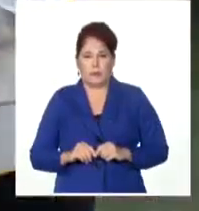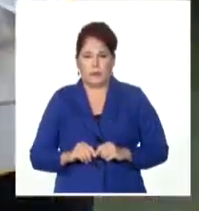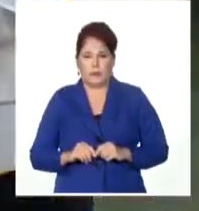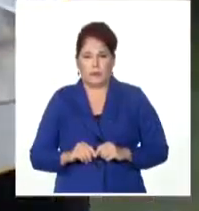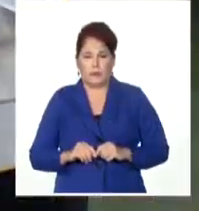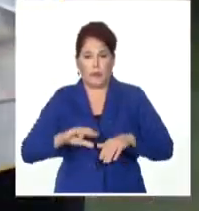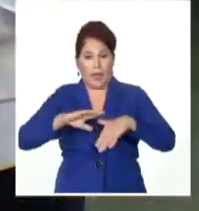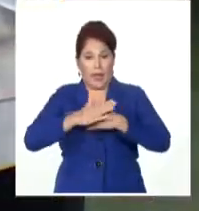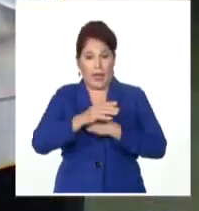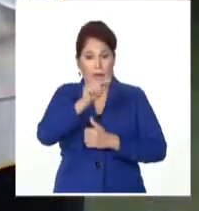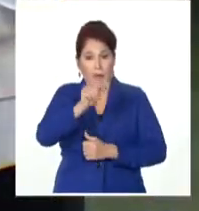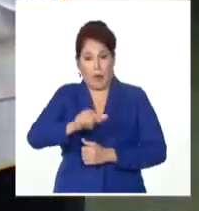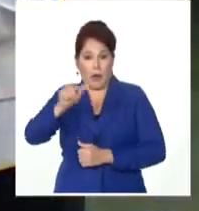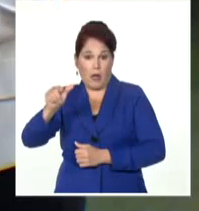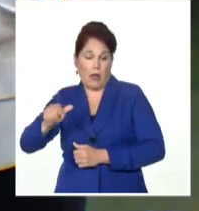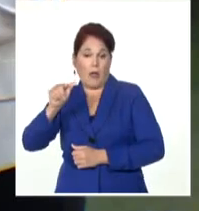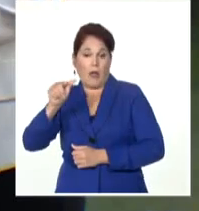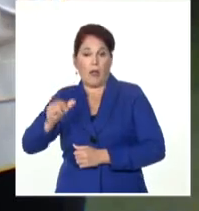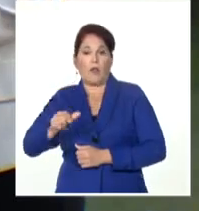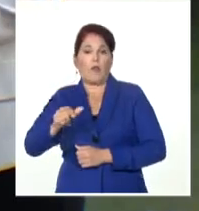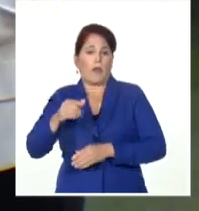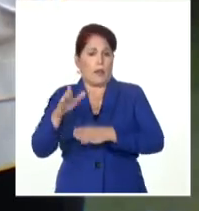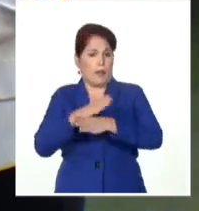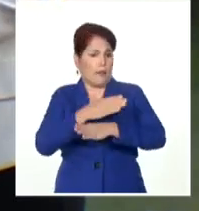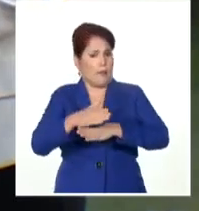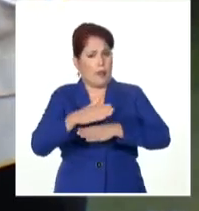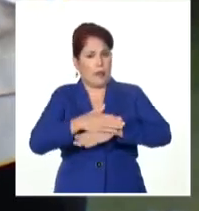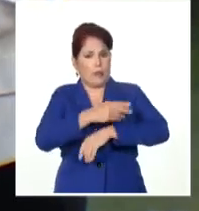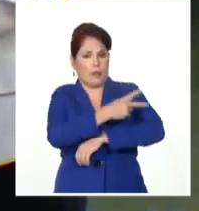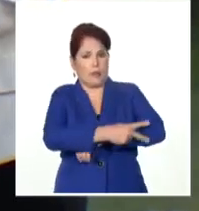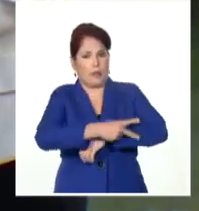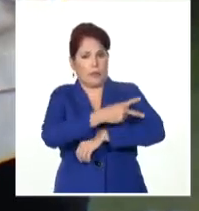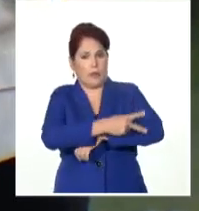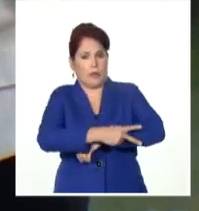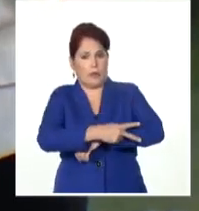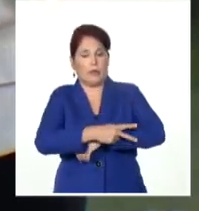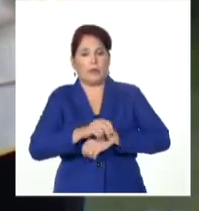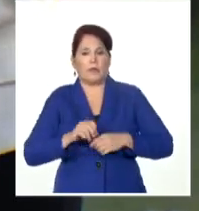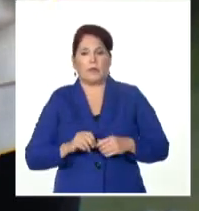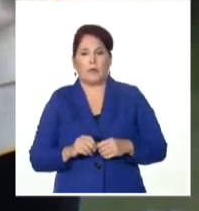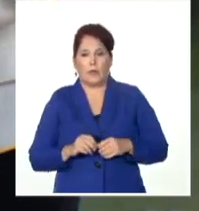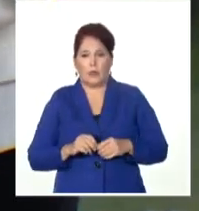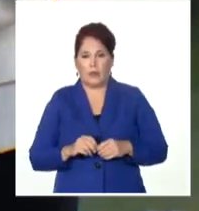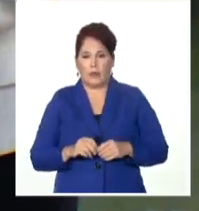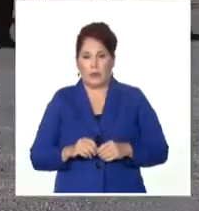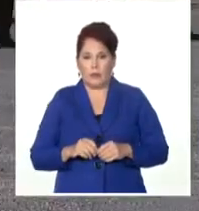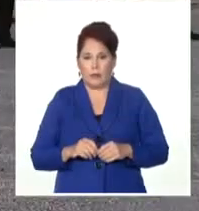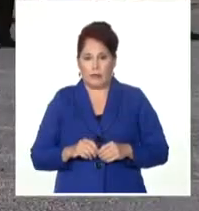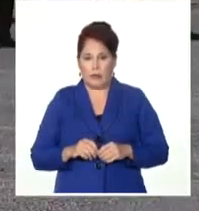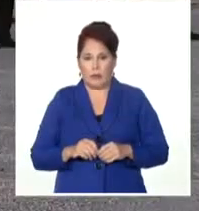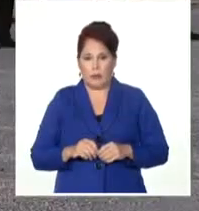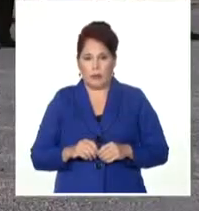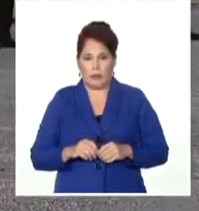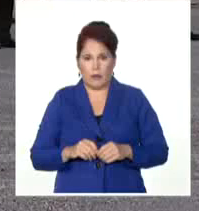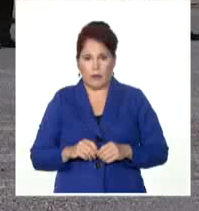Los embajadores de las repúblicas de Belarus, Kazajstán y Azerbaiyán en la República de Cuba.